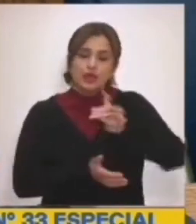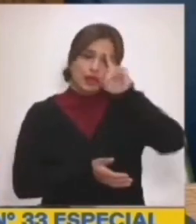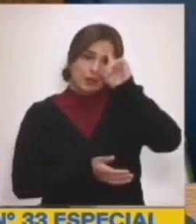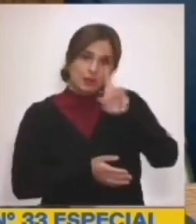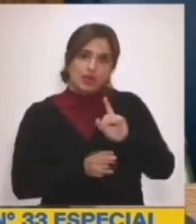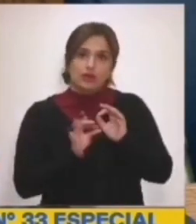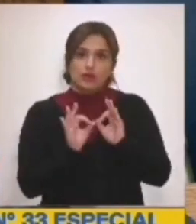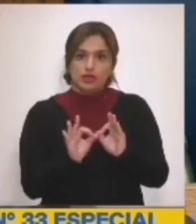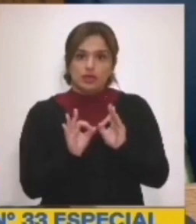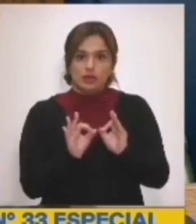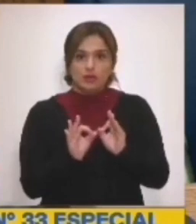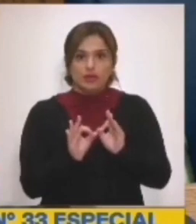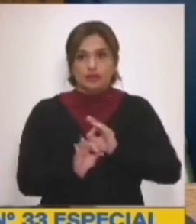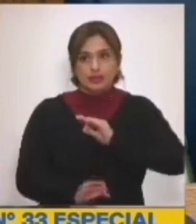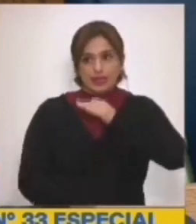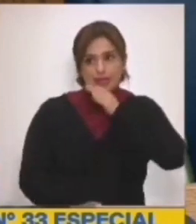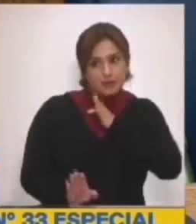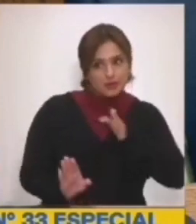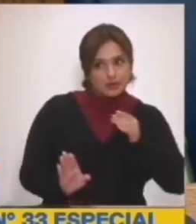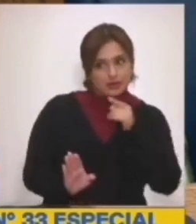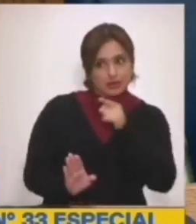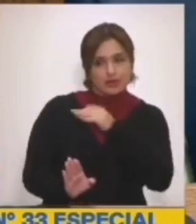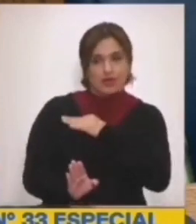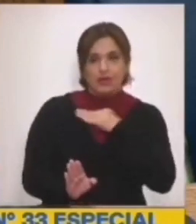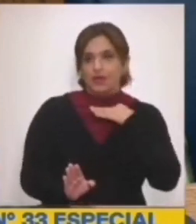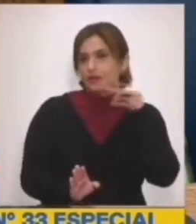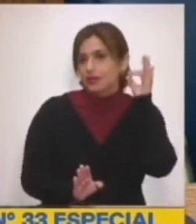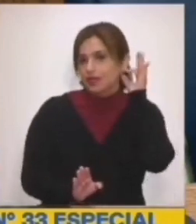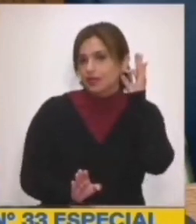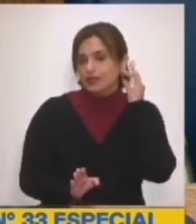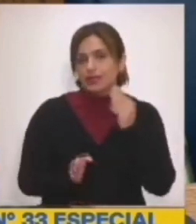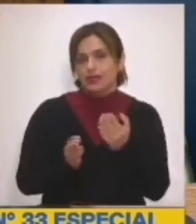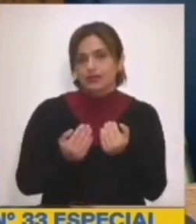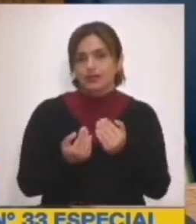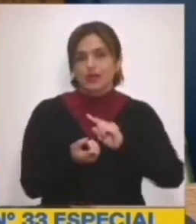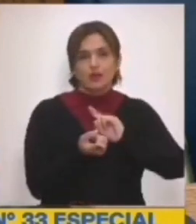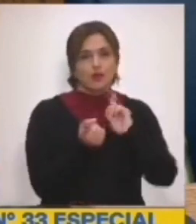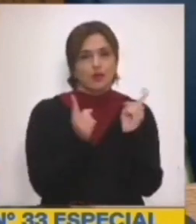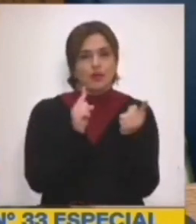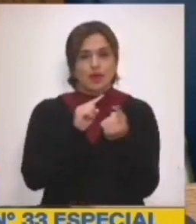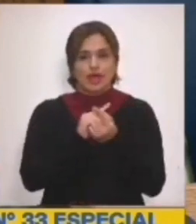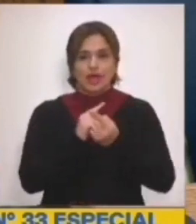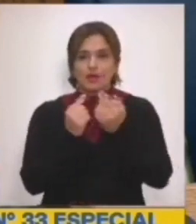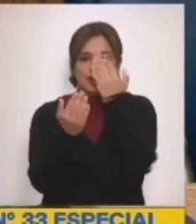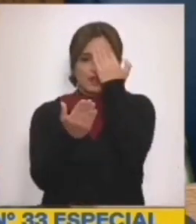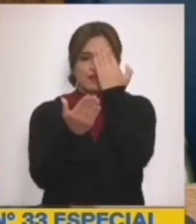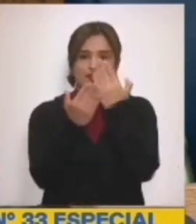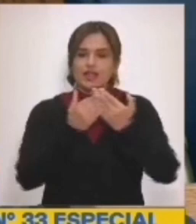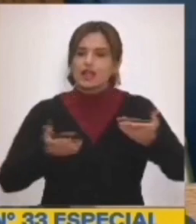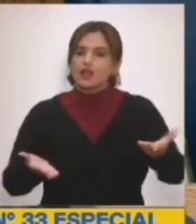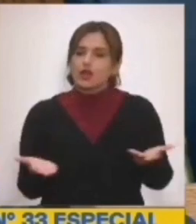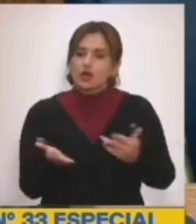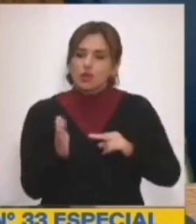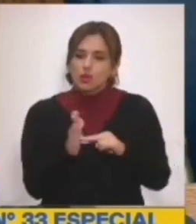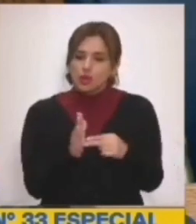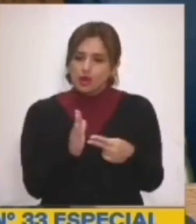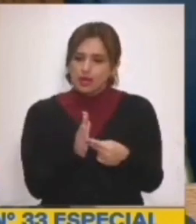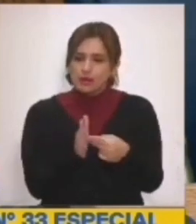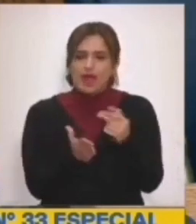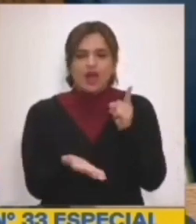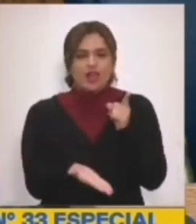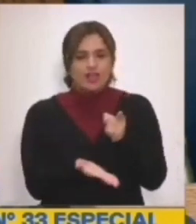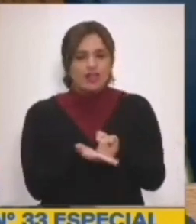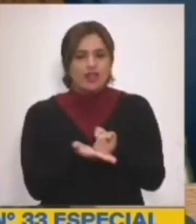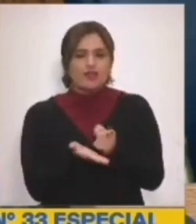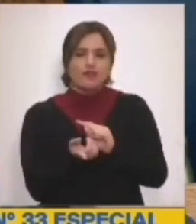su intermedio me dirijo a la señora ministra del interior lo que necesitamos es un cambio de la manera de enfrentar este problema tiene que haber un cambio